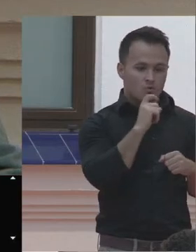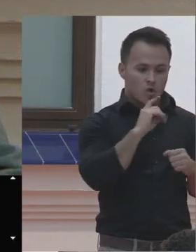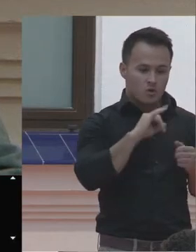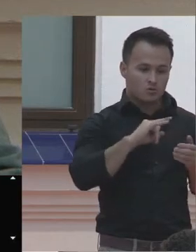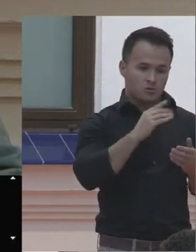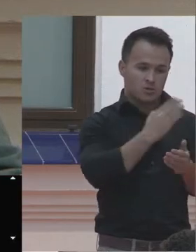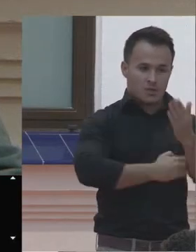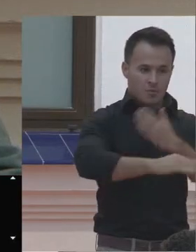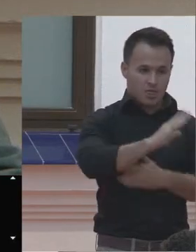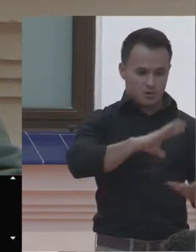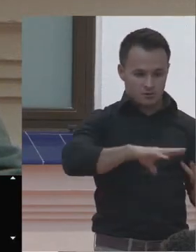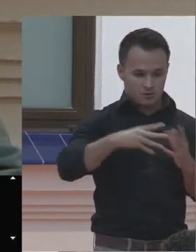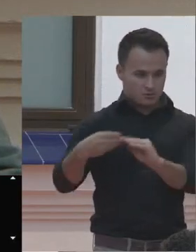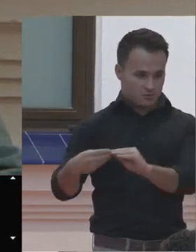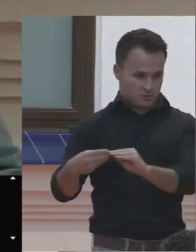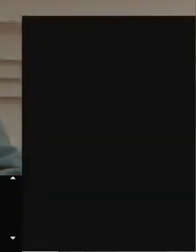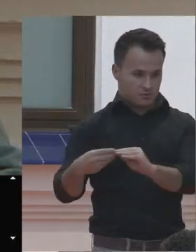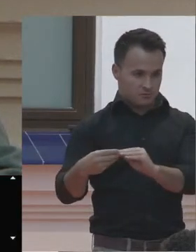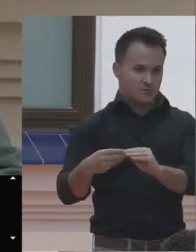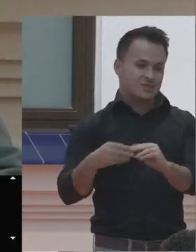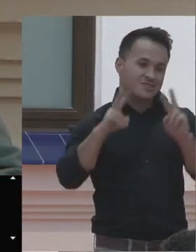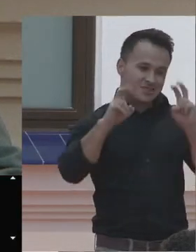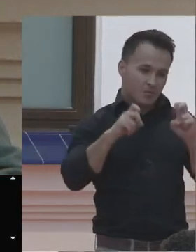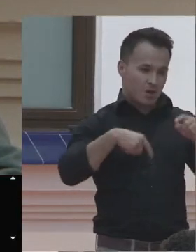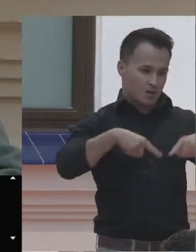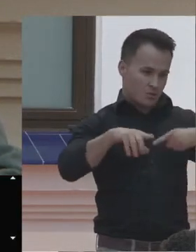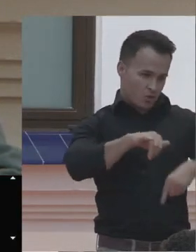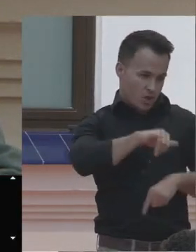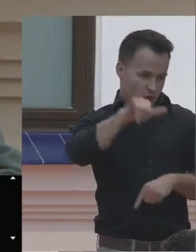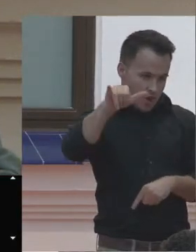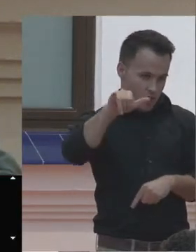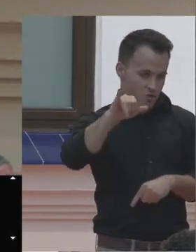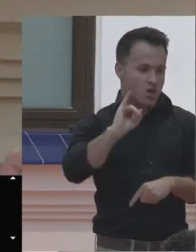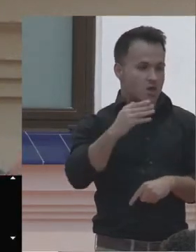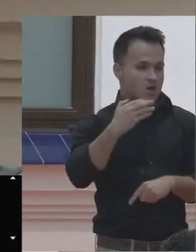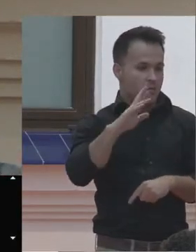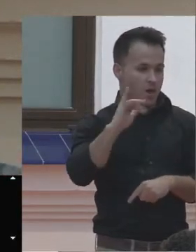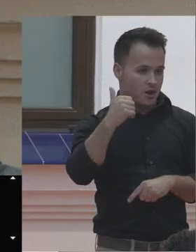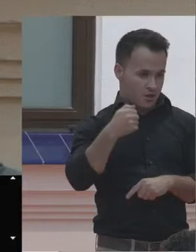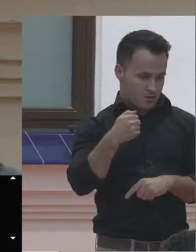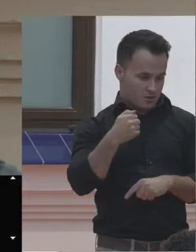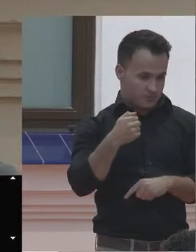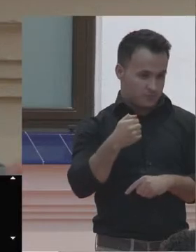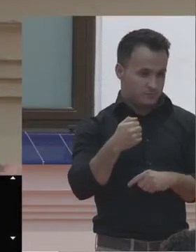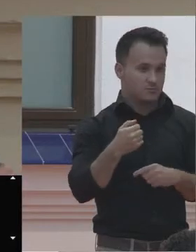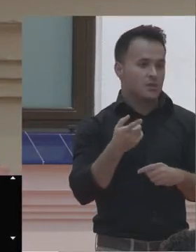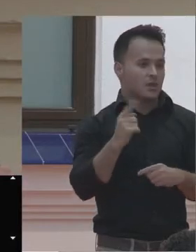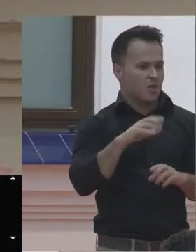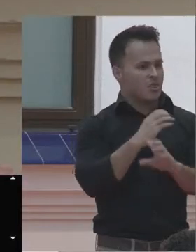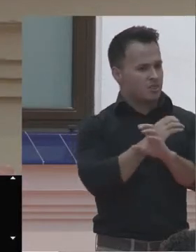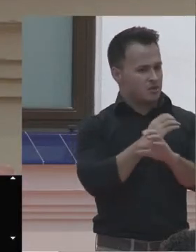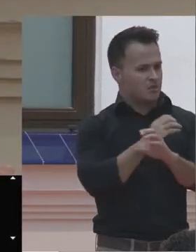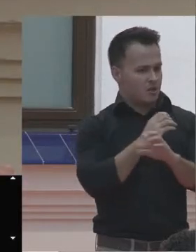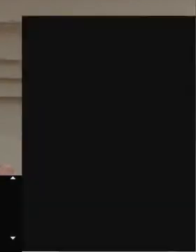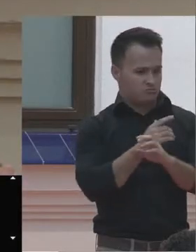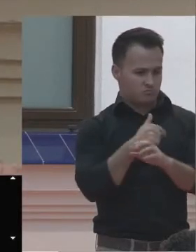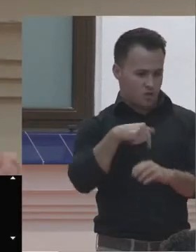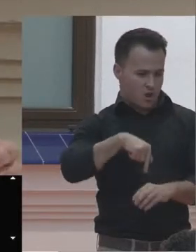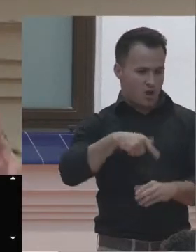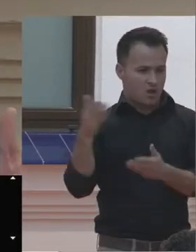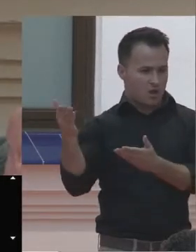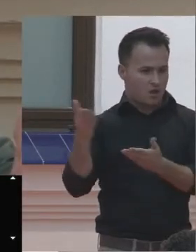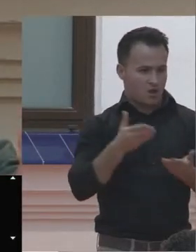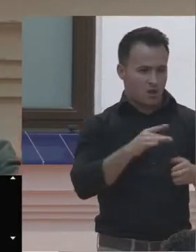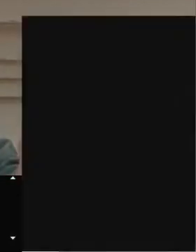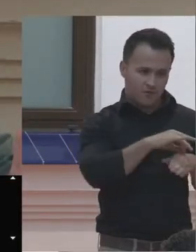discapacidad en el transporte aéreo, en Iberia. Y bueno, pues el CENTAC obviamente fue invitado